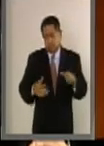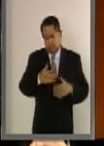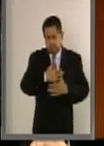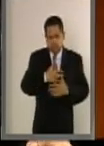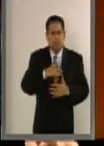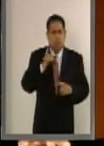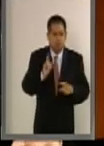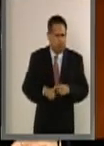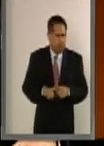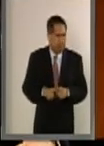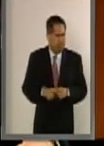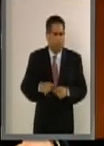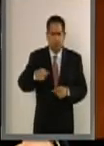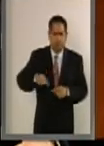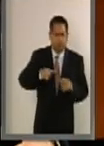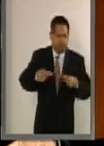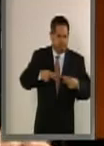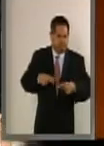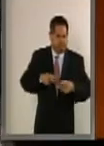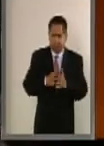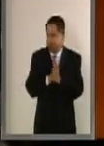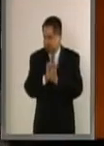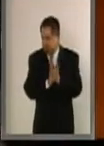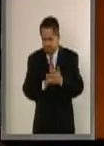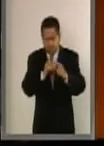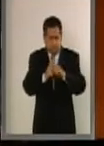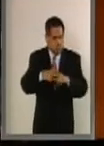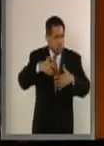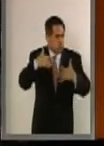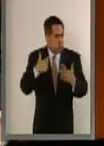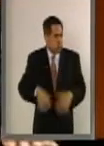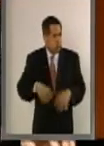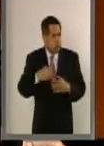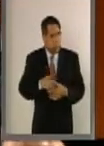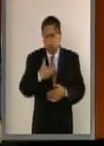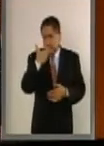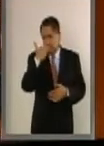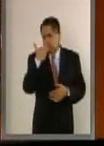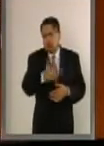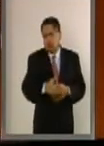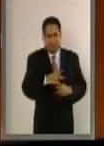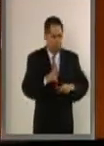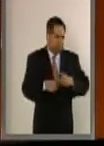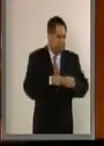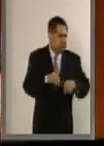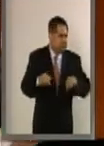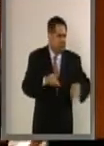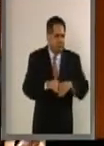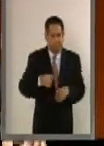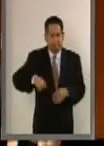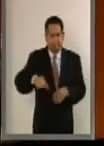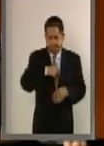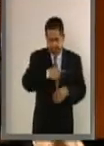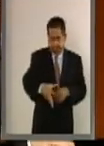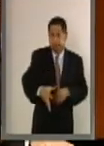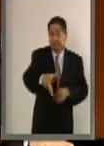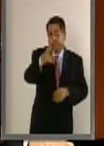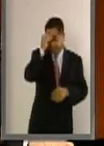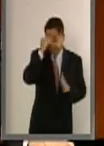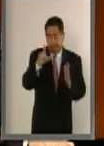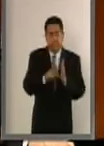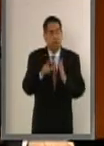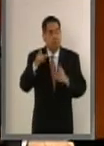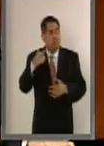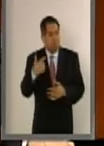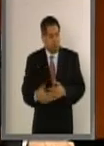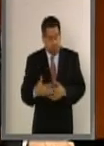su reacción ha sido ejemplar y debemos de aprender de ella. Debemos de aprender de los ciudadanos. A